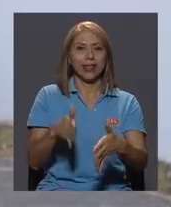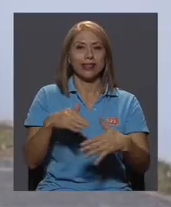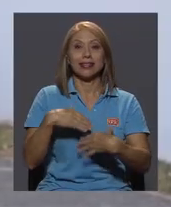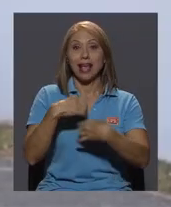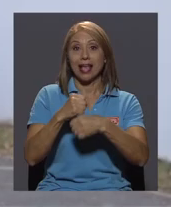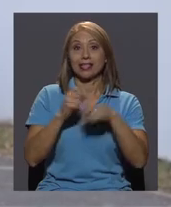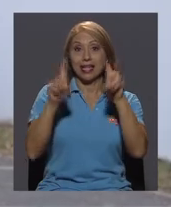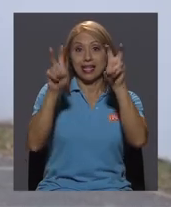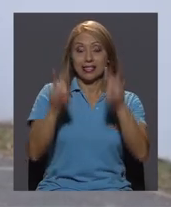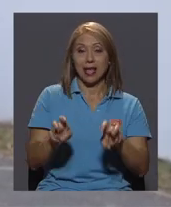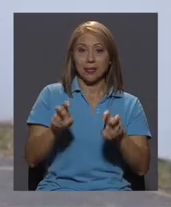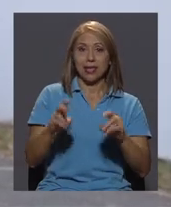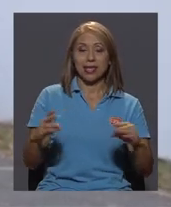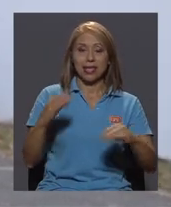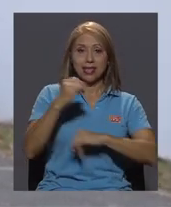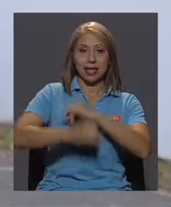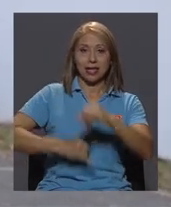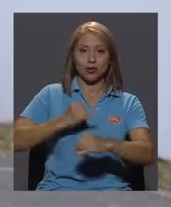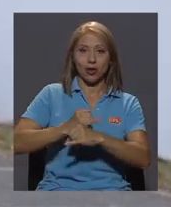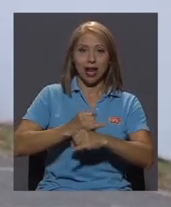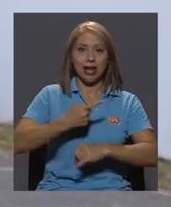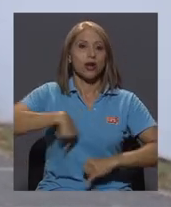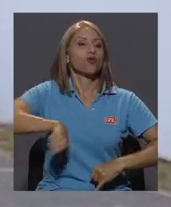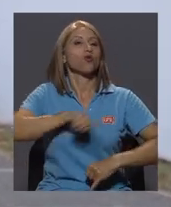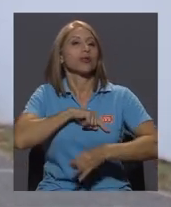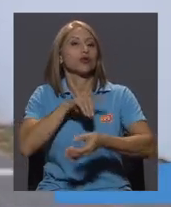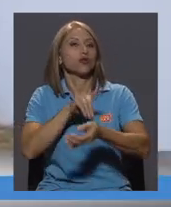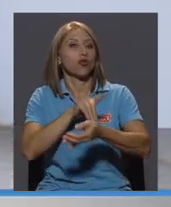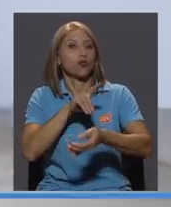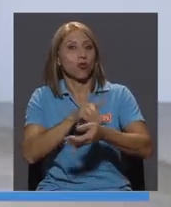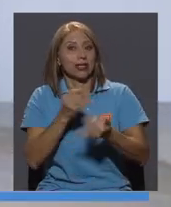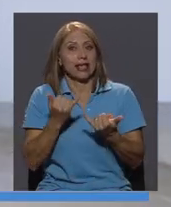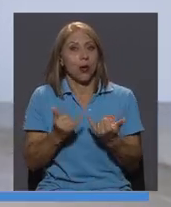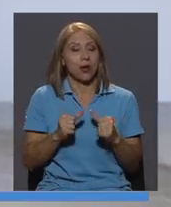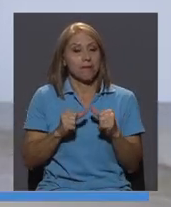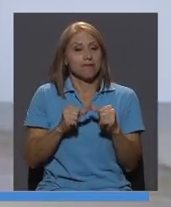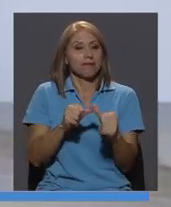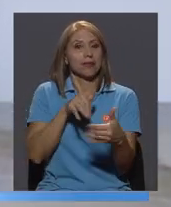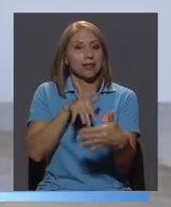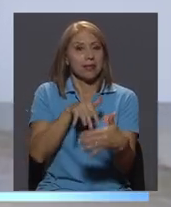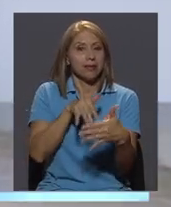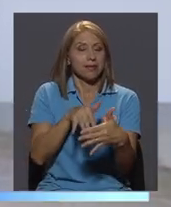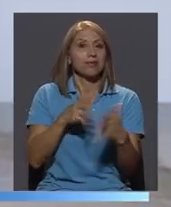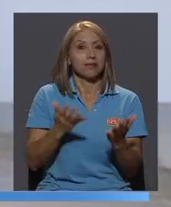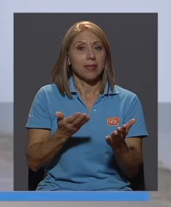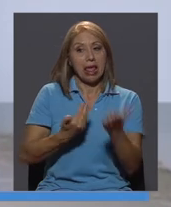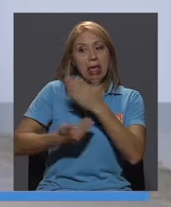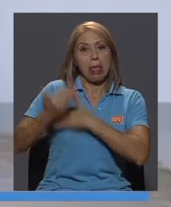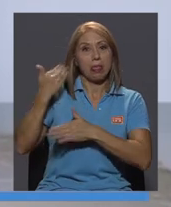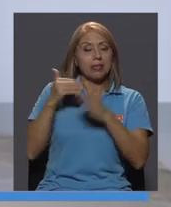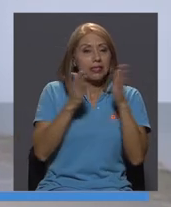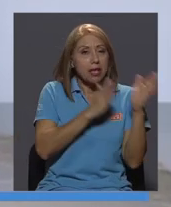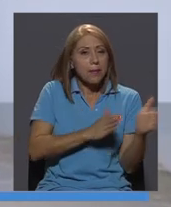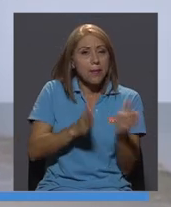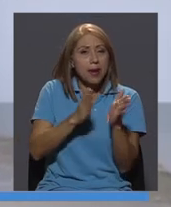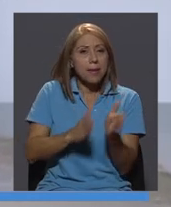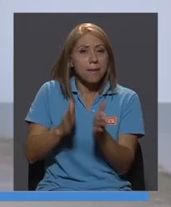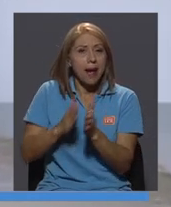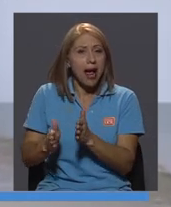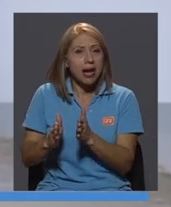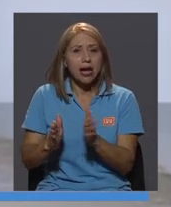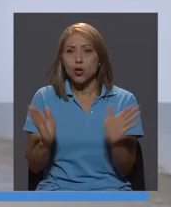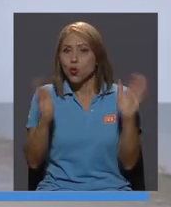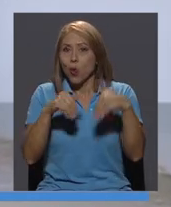un examen que es a nivel internacional, donde nuestros residentes se preparan, digamos, durante los años de formación, no tienen una